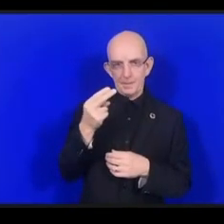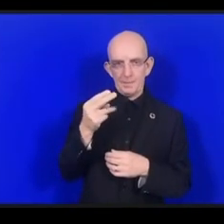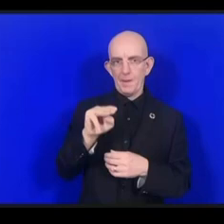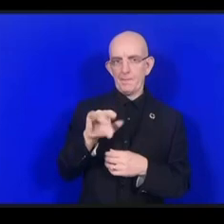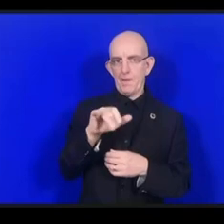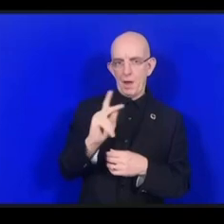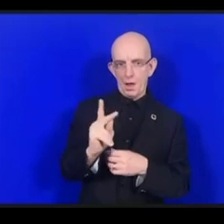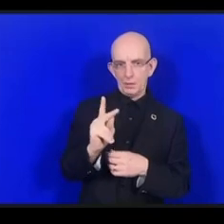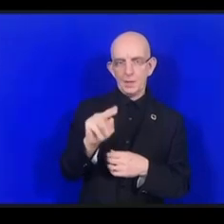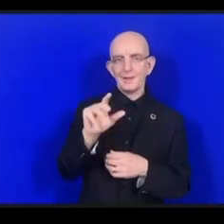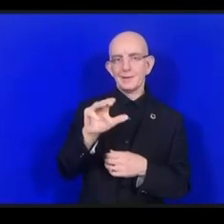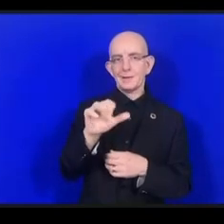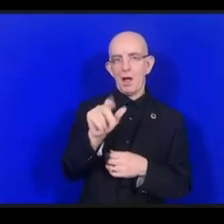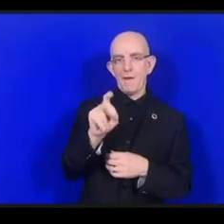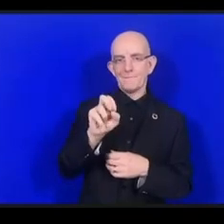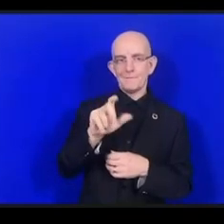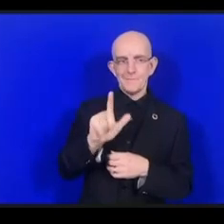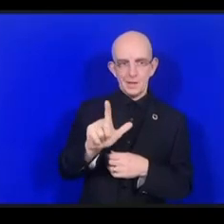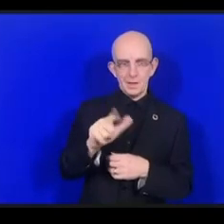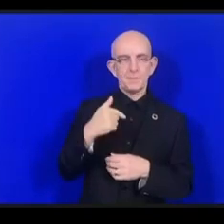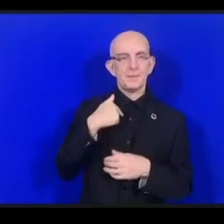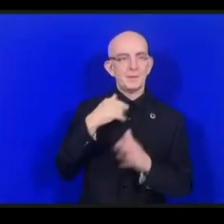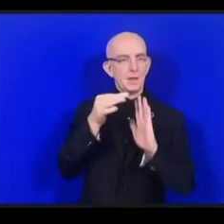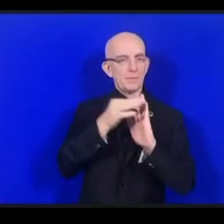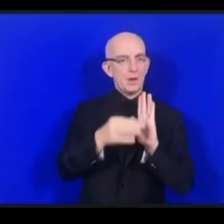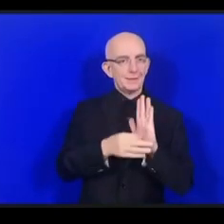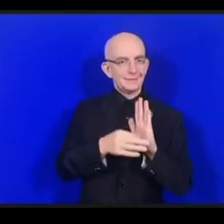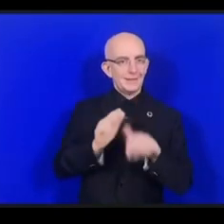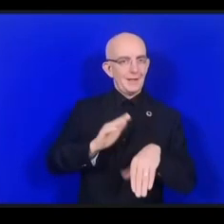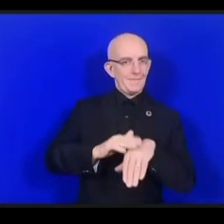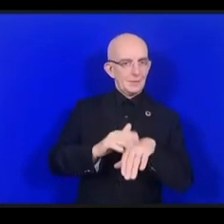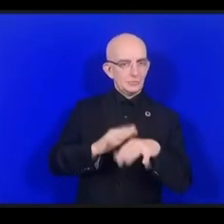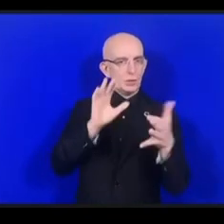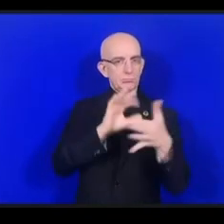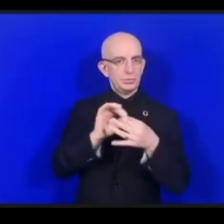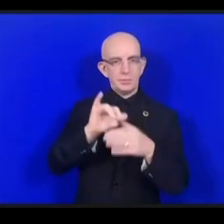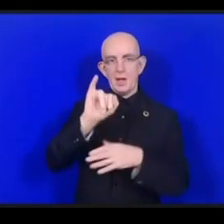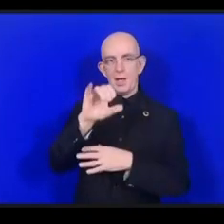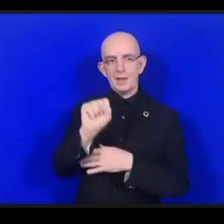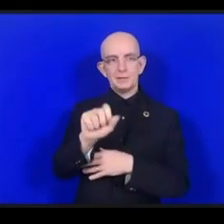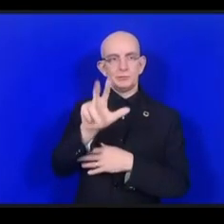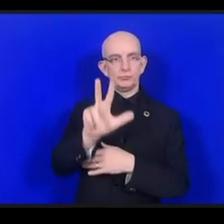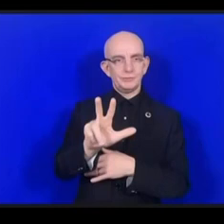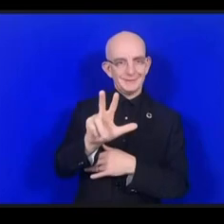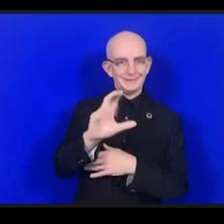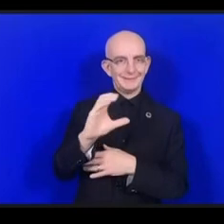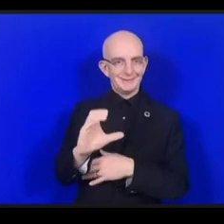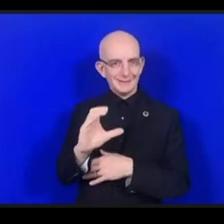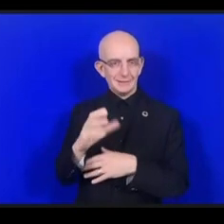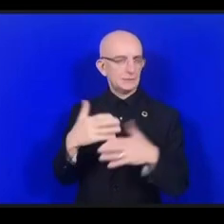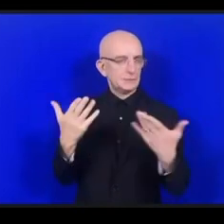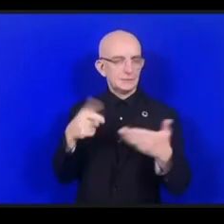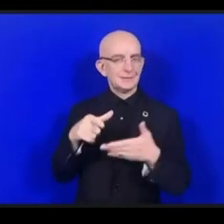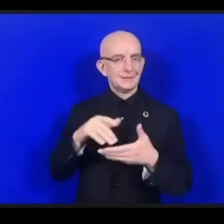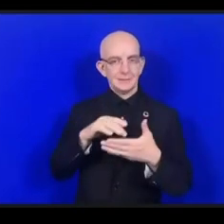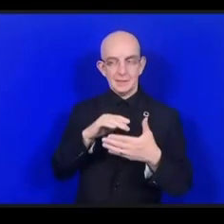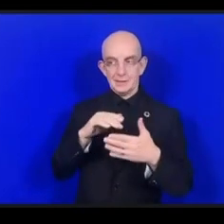is3 que es una coalición dinámica llevamos en marcha 3